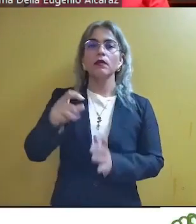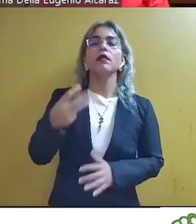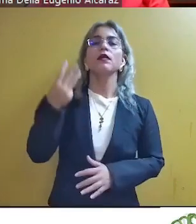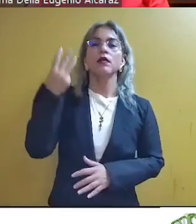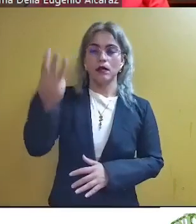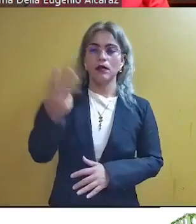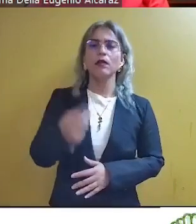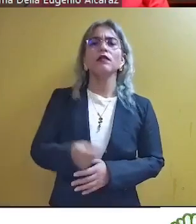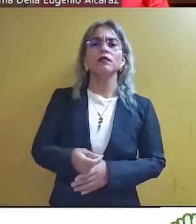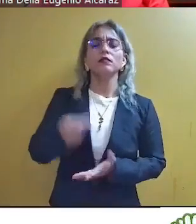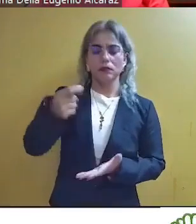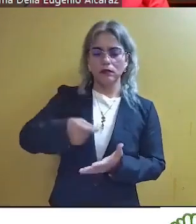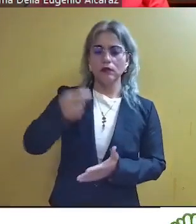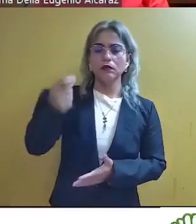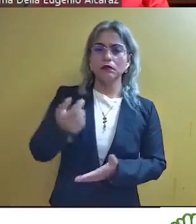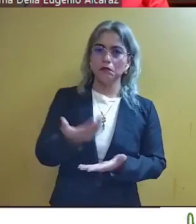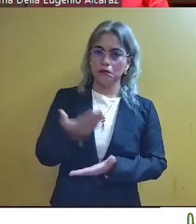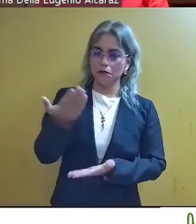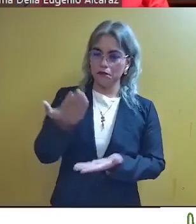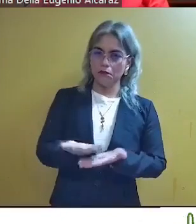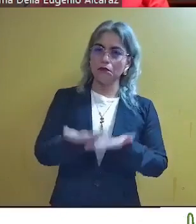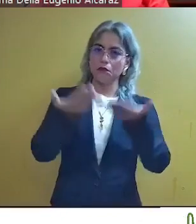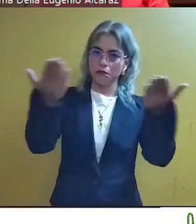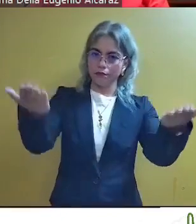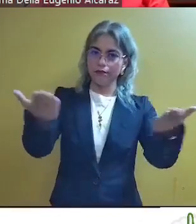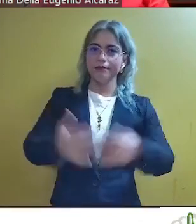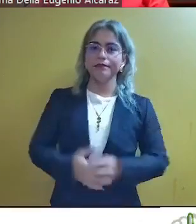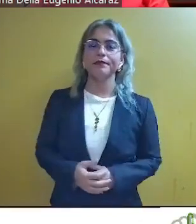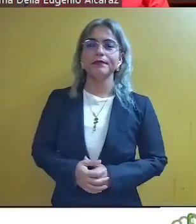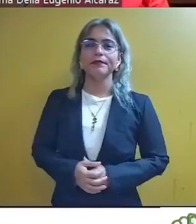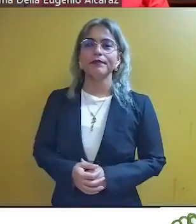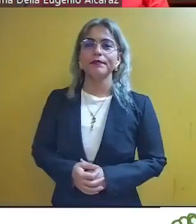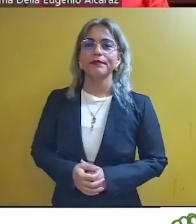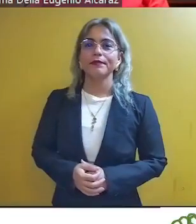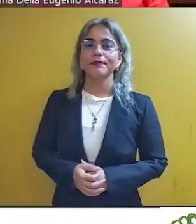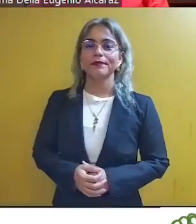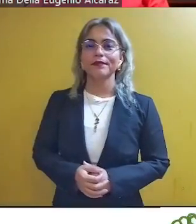plenario, magistrada presidenta, magistradas, magistrado.